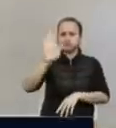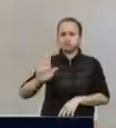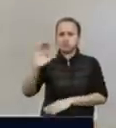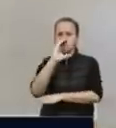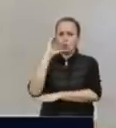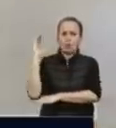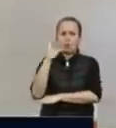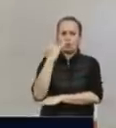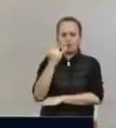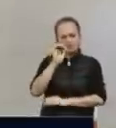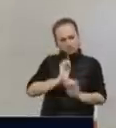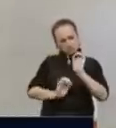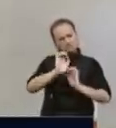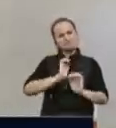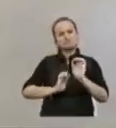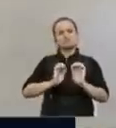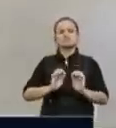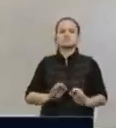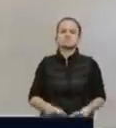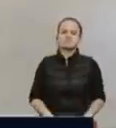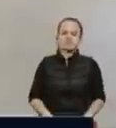país.